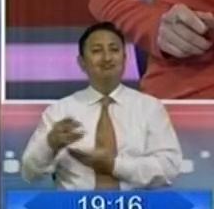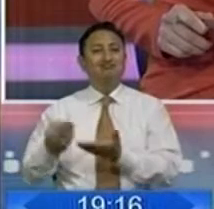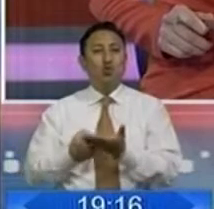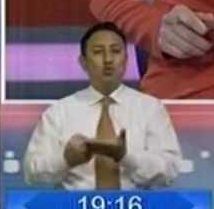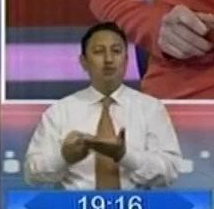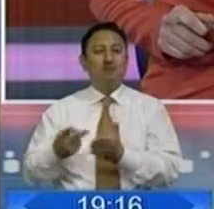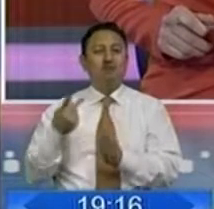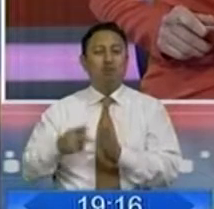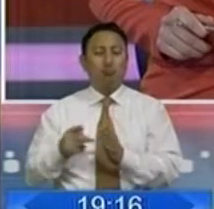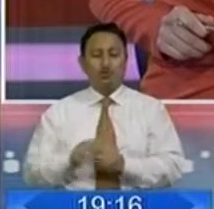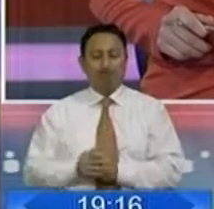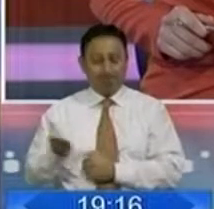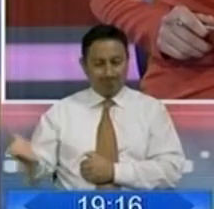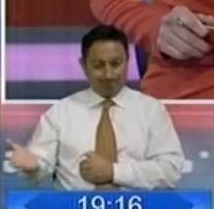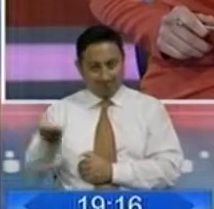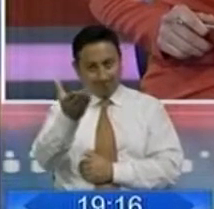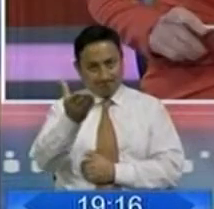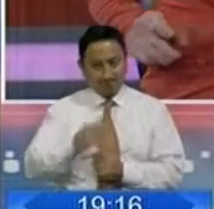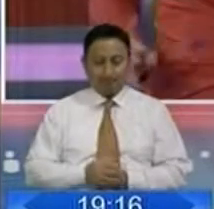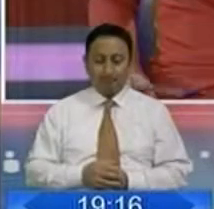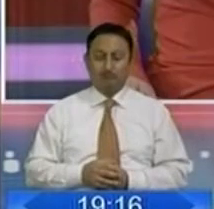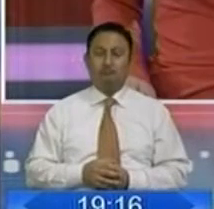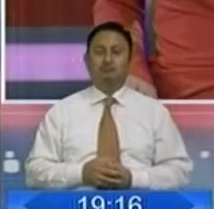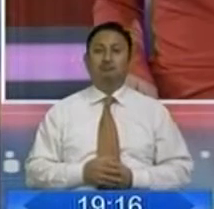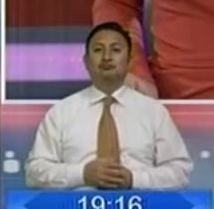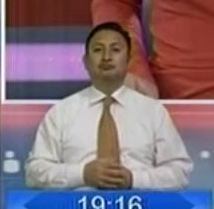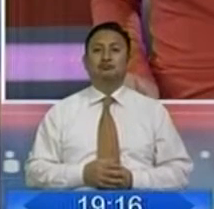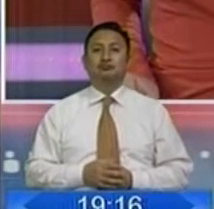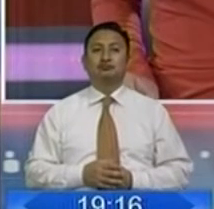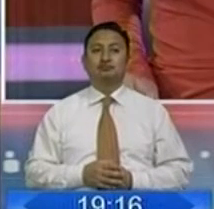esta censura. Adelante, Andreita, cuéntanos, tú tienes los detalles.